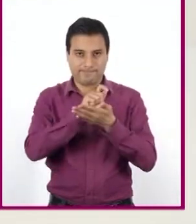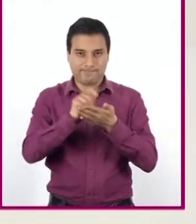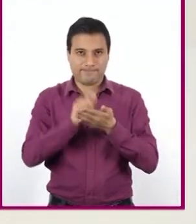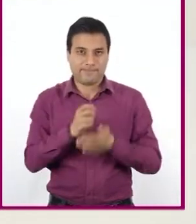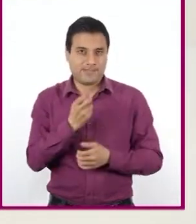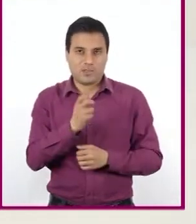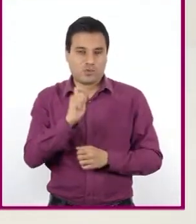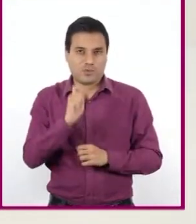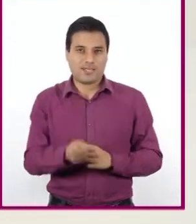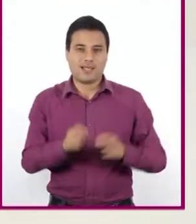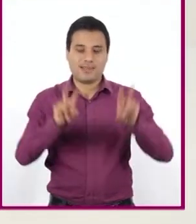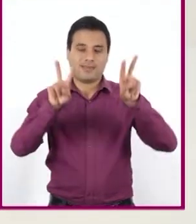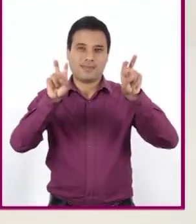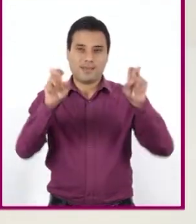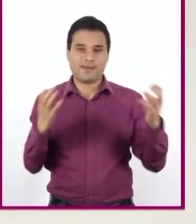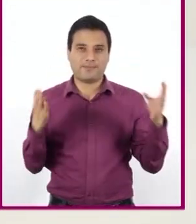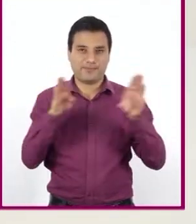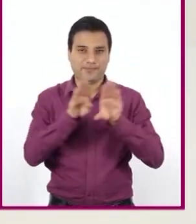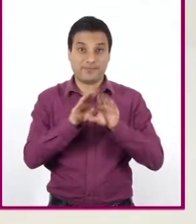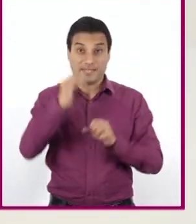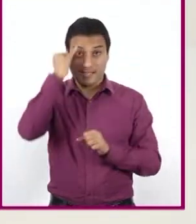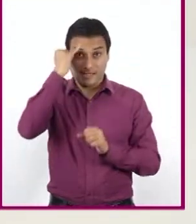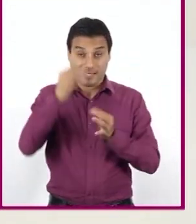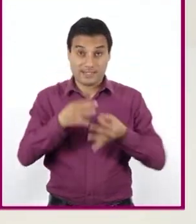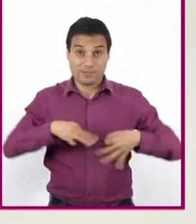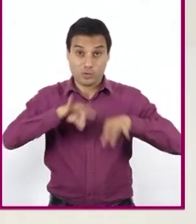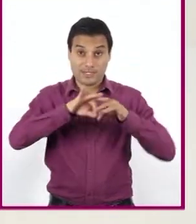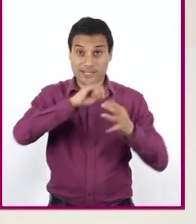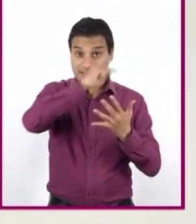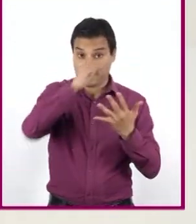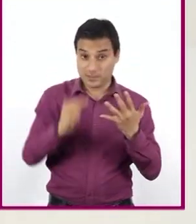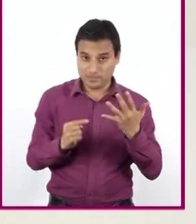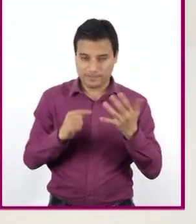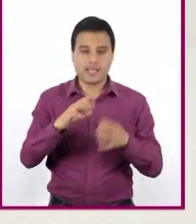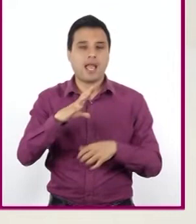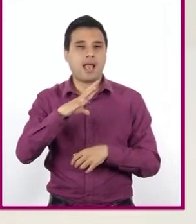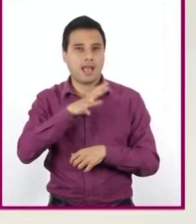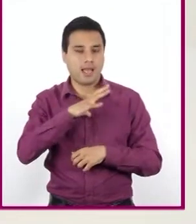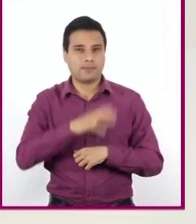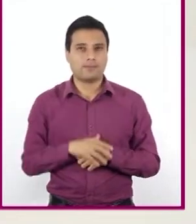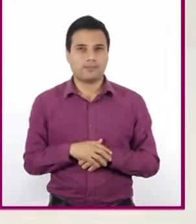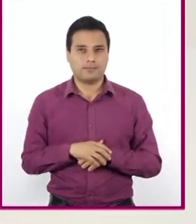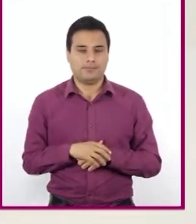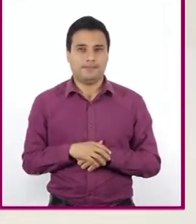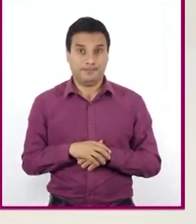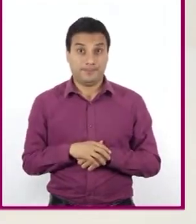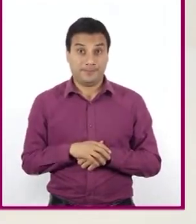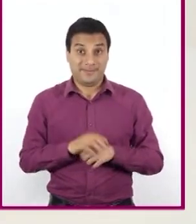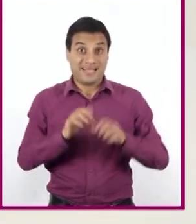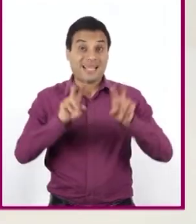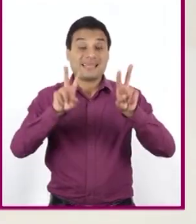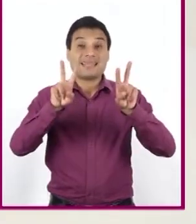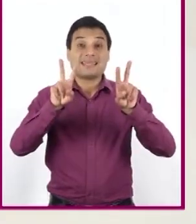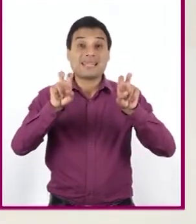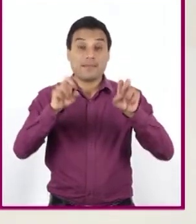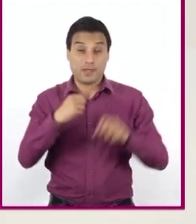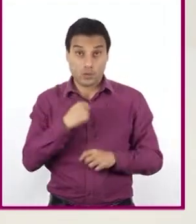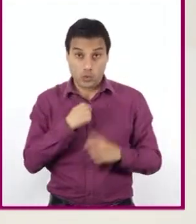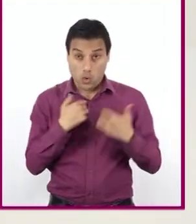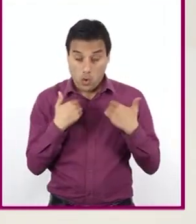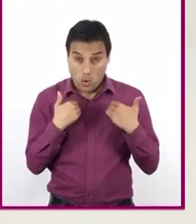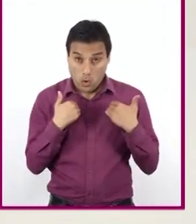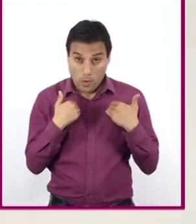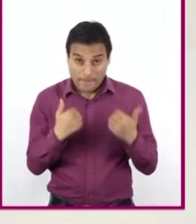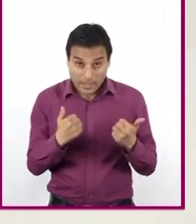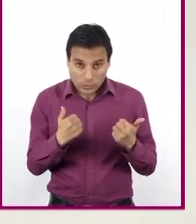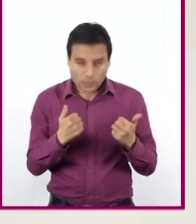tema y rescata las ideas principales. Su intención es sintetizar la comprensión del tema y que se reafirme